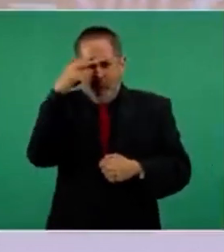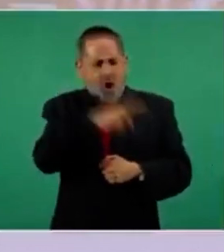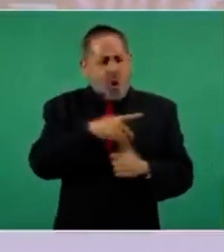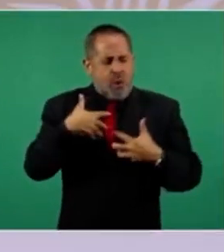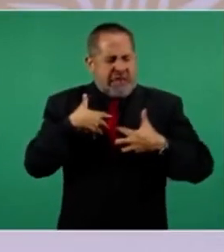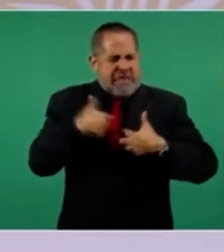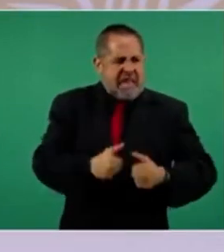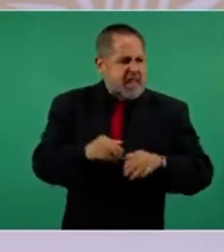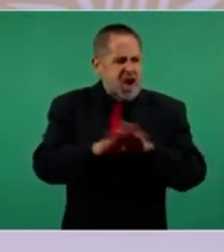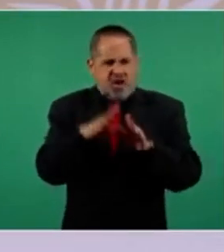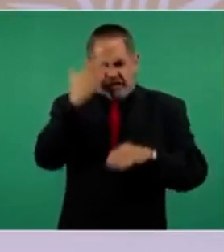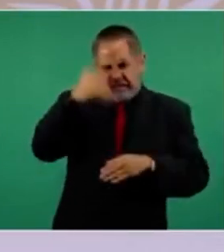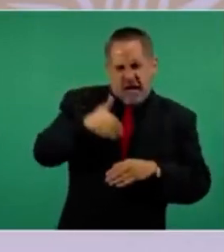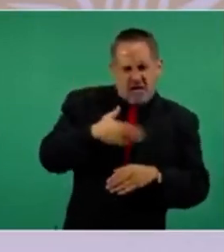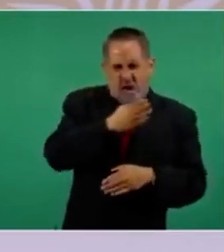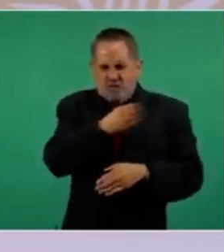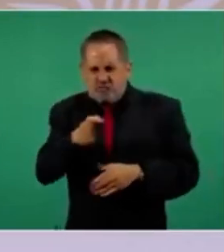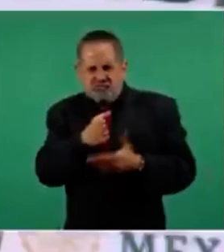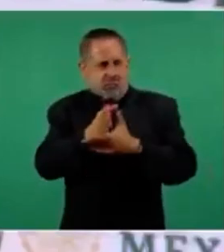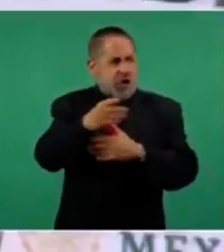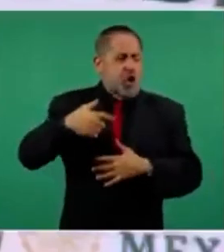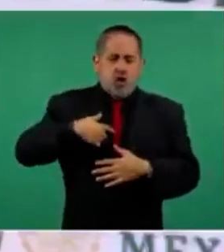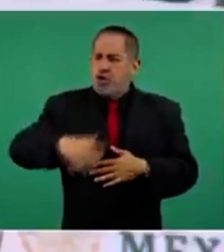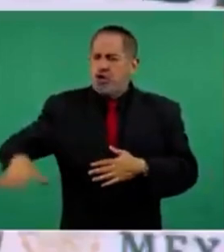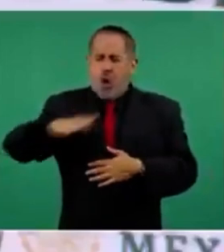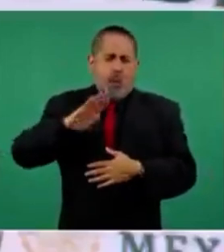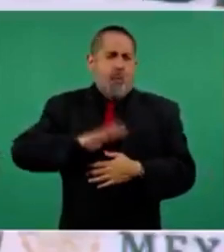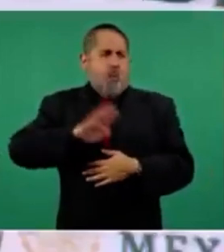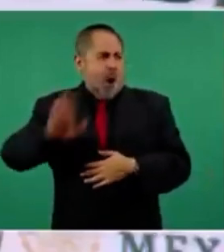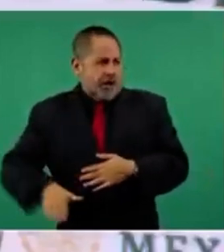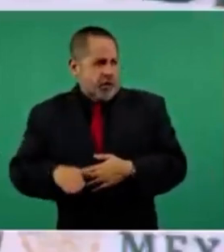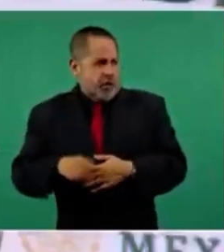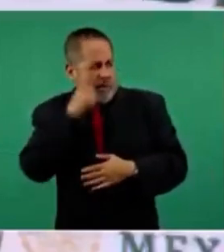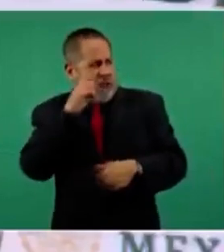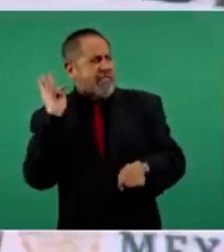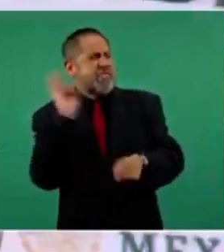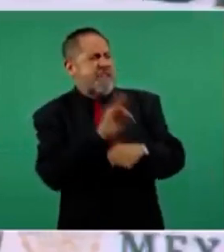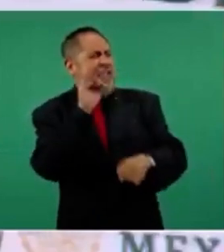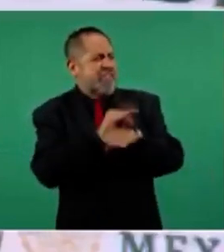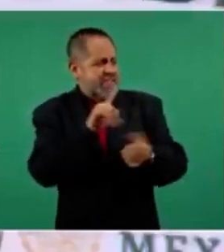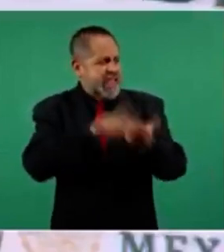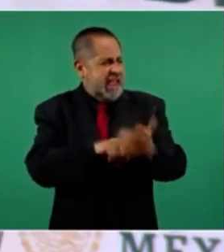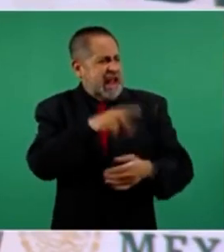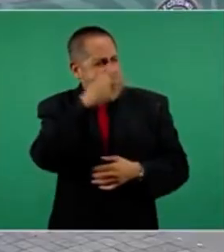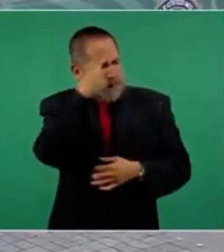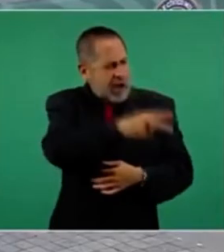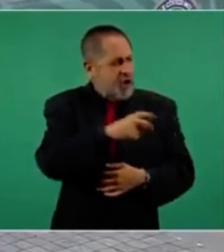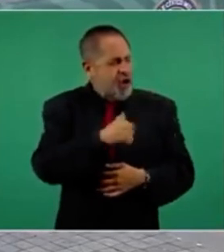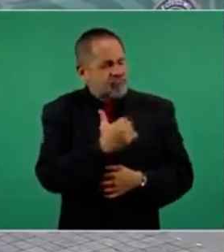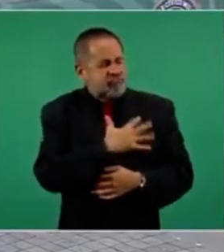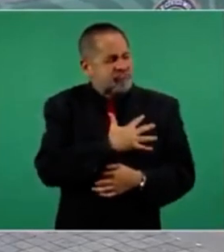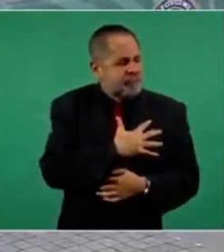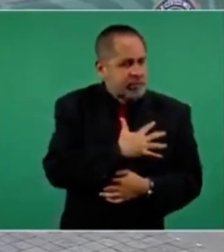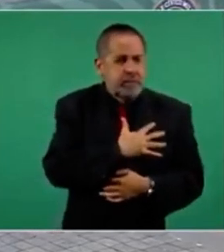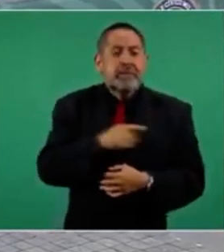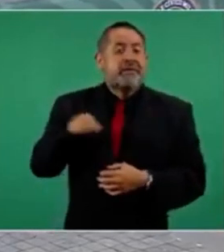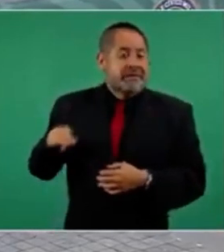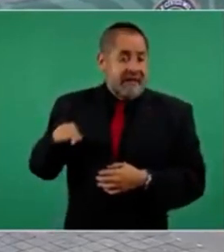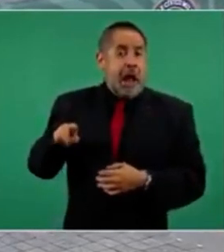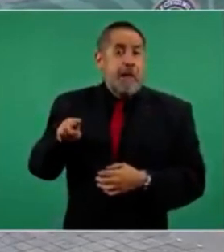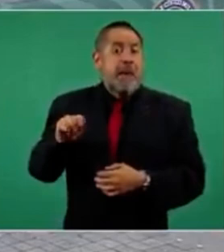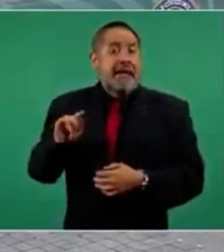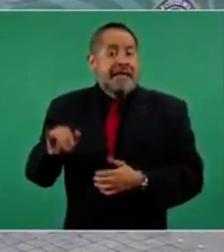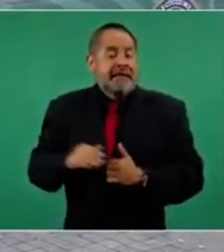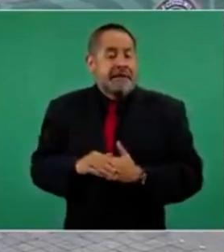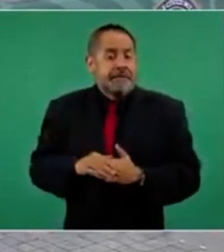entenderás, tú te guiarás. Yo habré muerto, oh México, por defenderte y amarte. Aquí murió por la